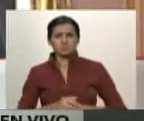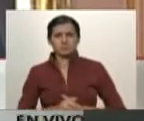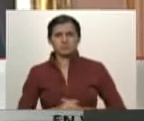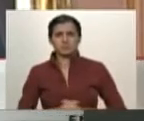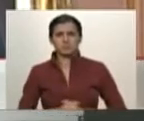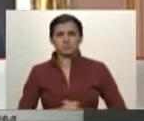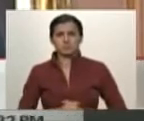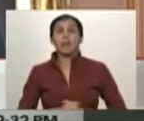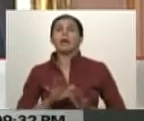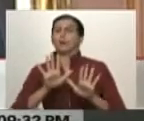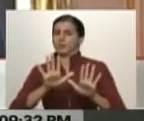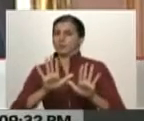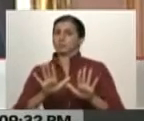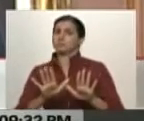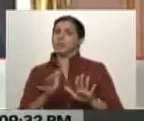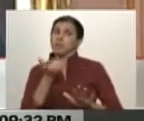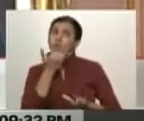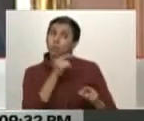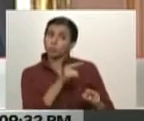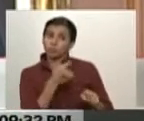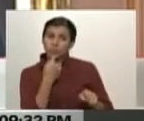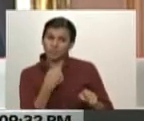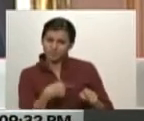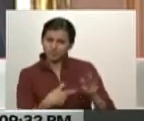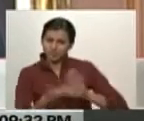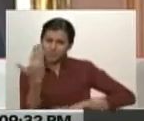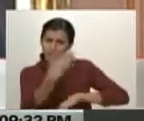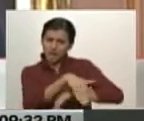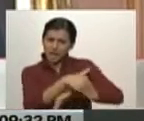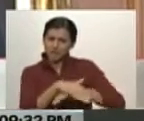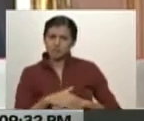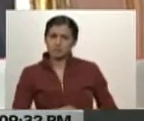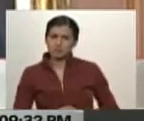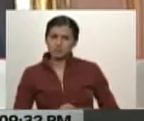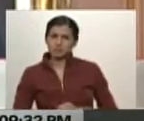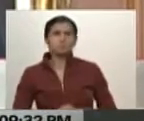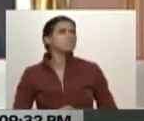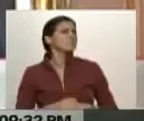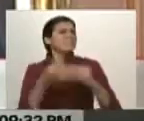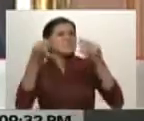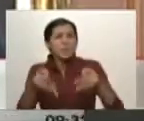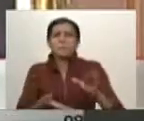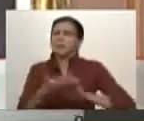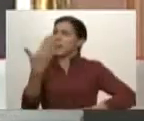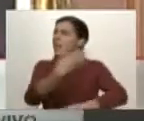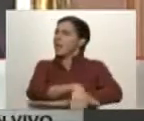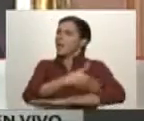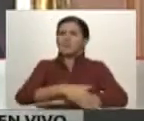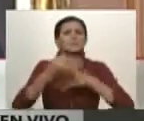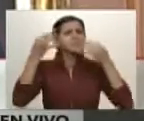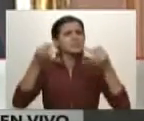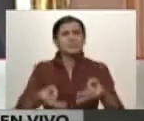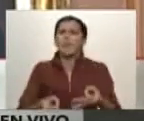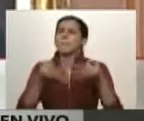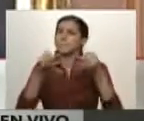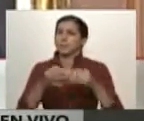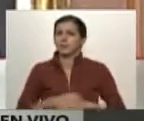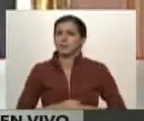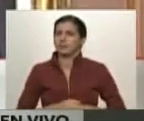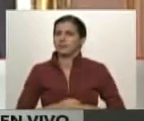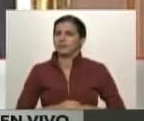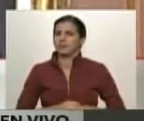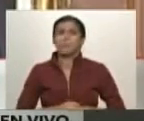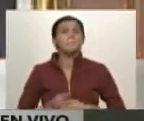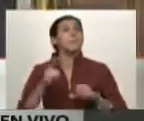corrijo no podemos salir para donde ya estamos nosotros estamos en las calles en